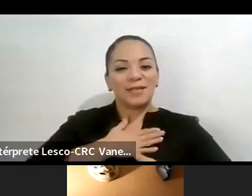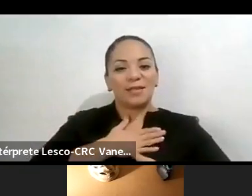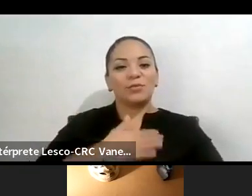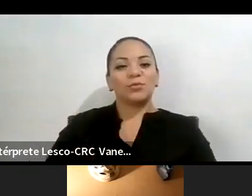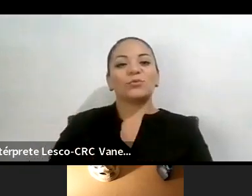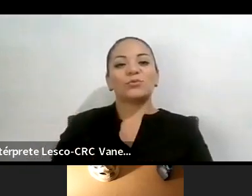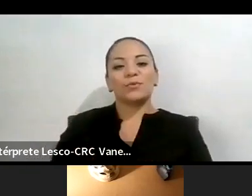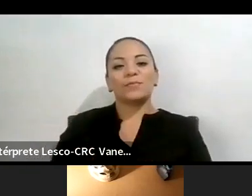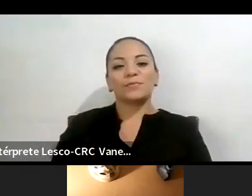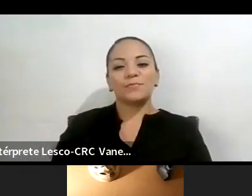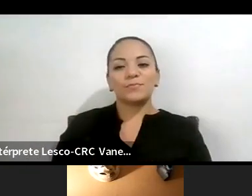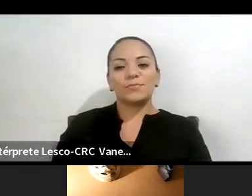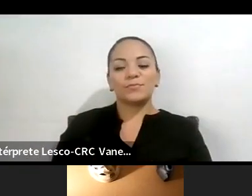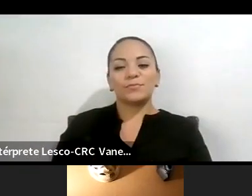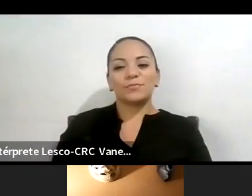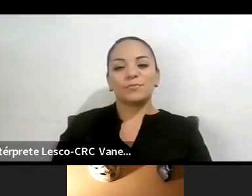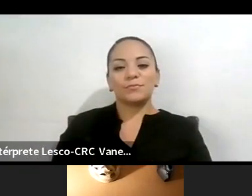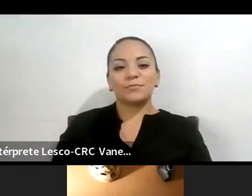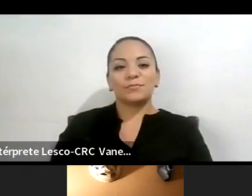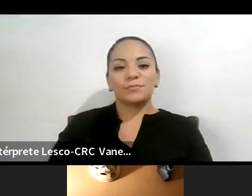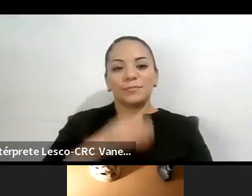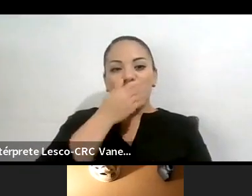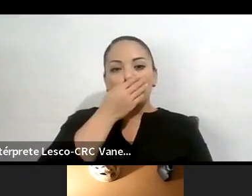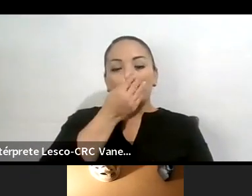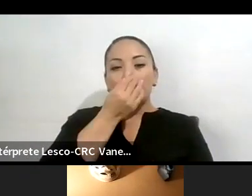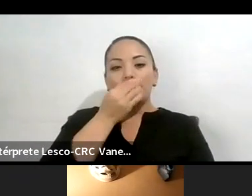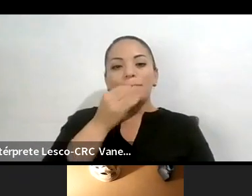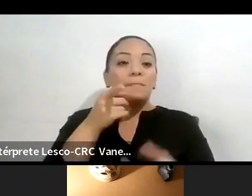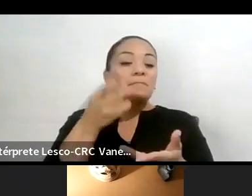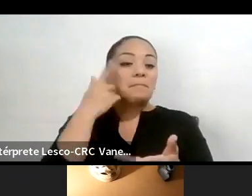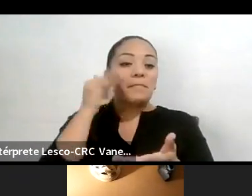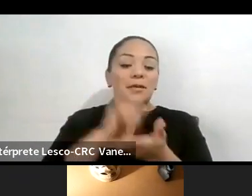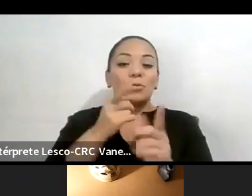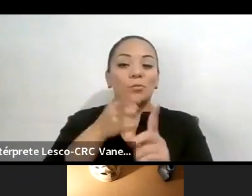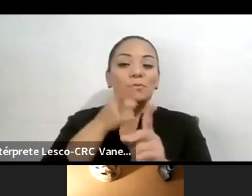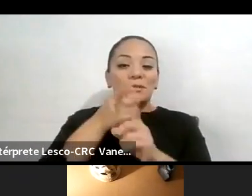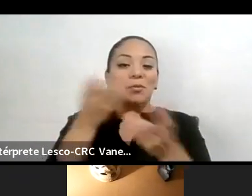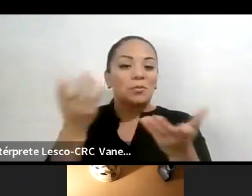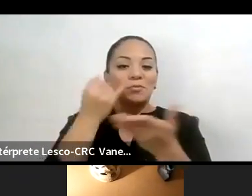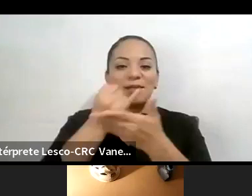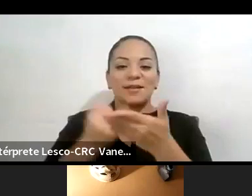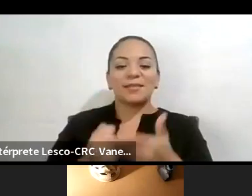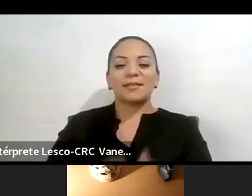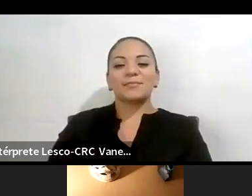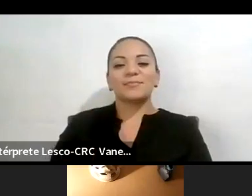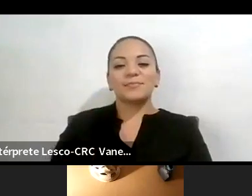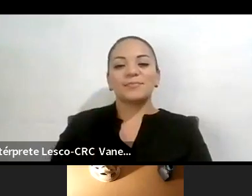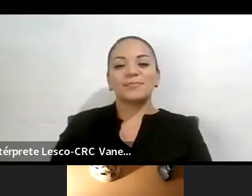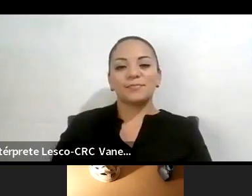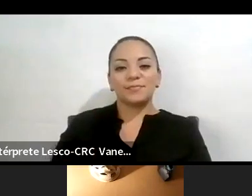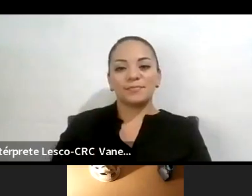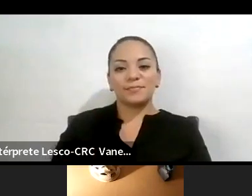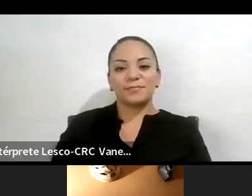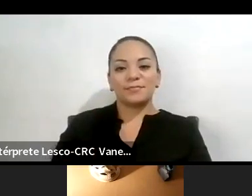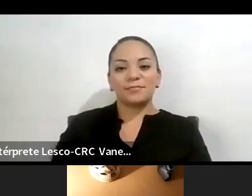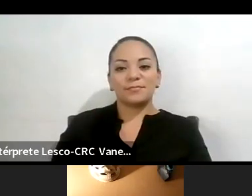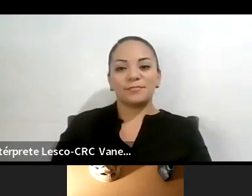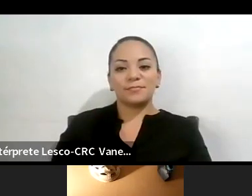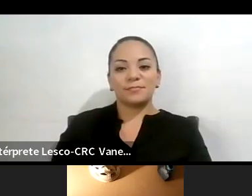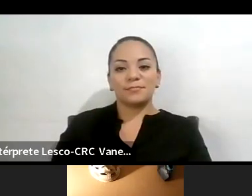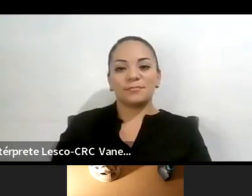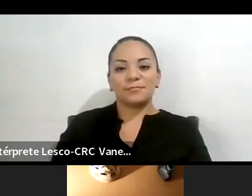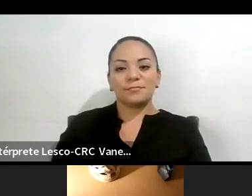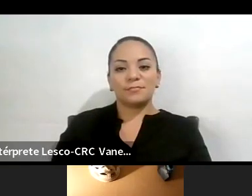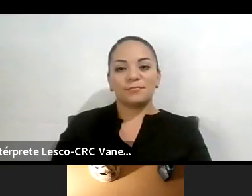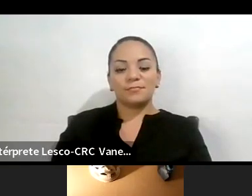¿verdad? Porque para eso también es este tipo de arte. Entonces, eso es lo que